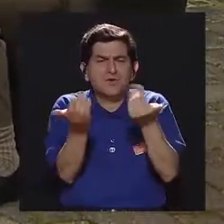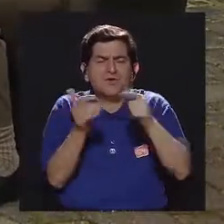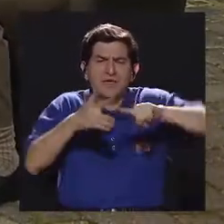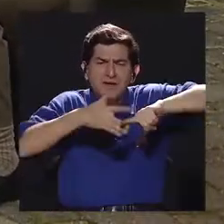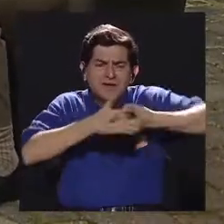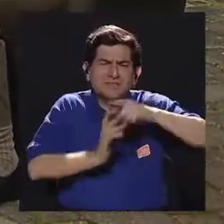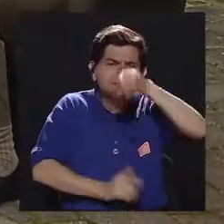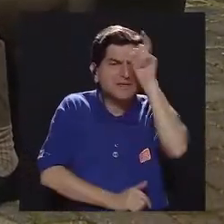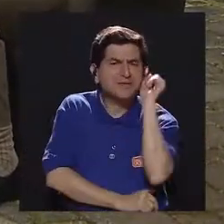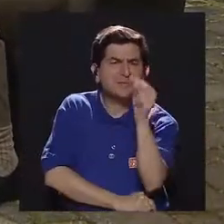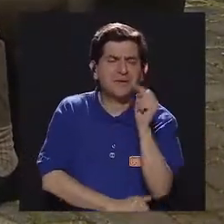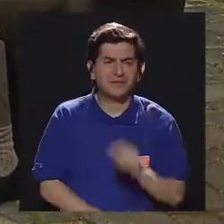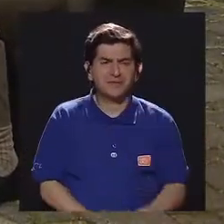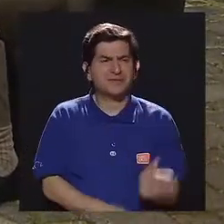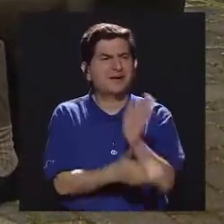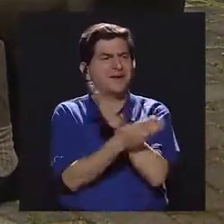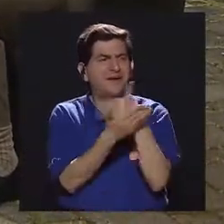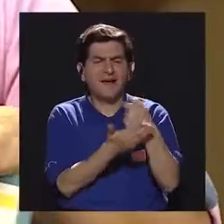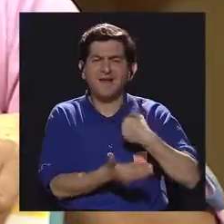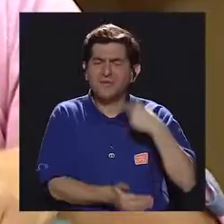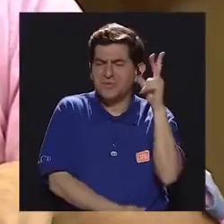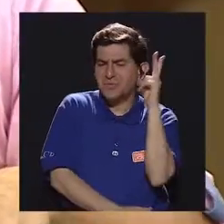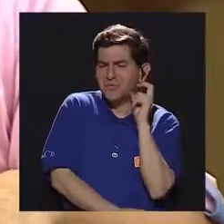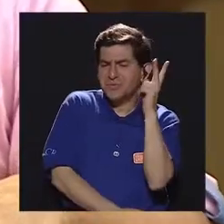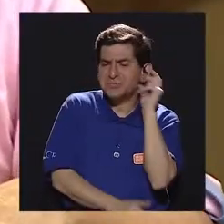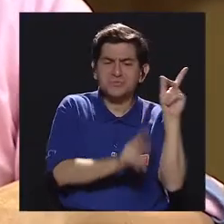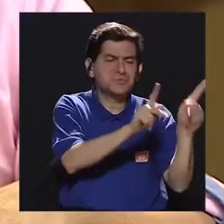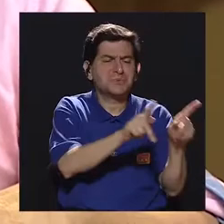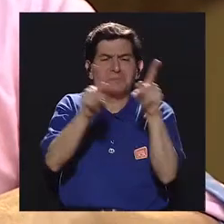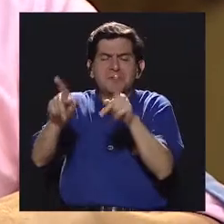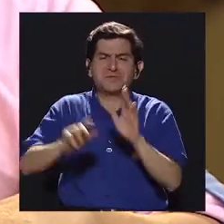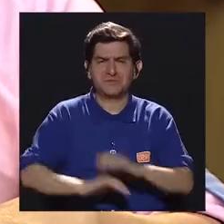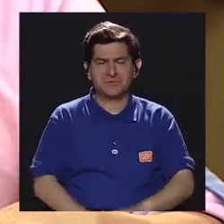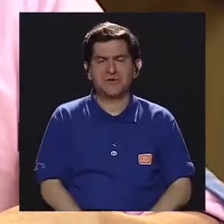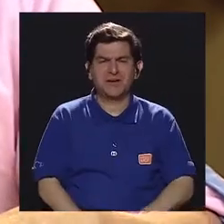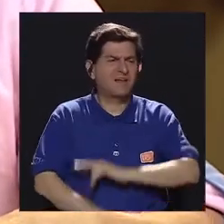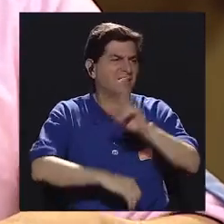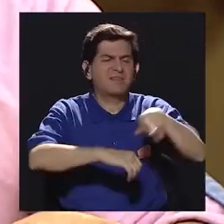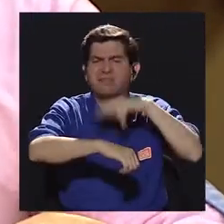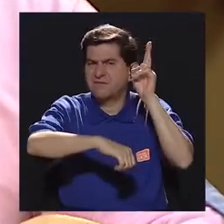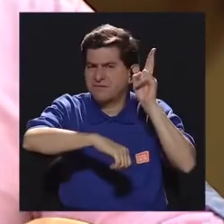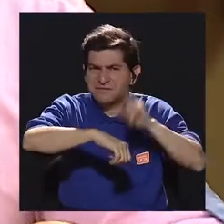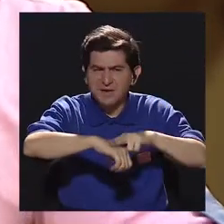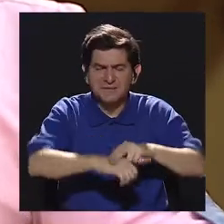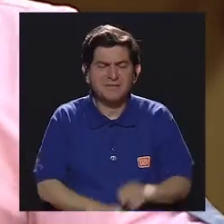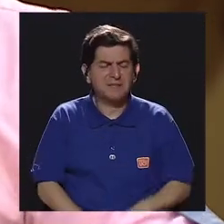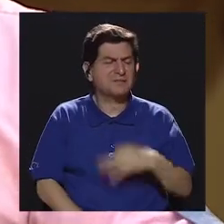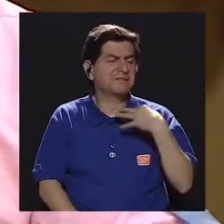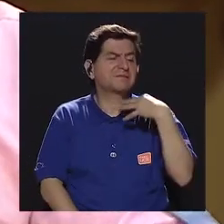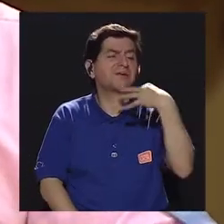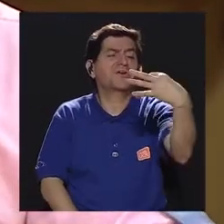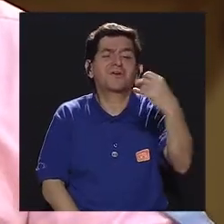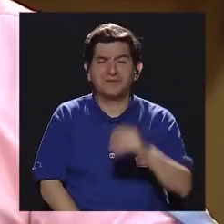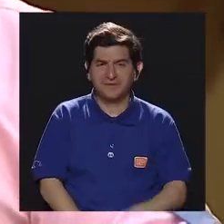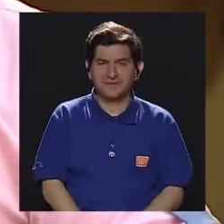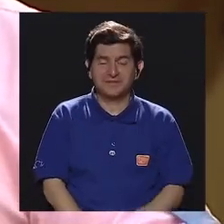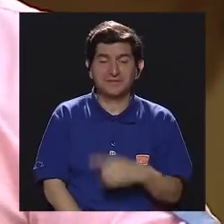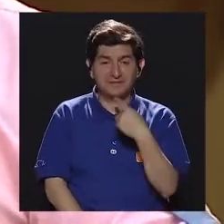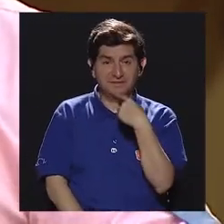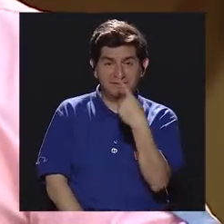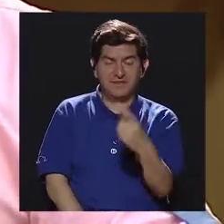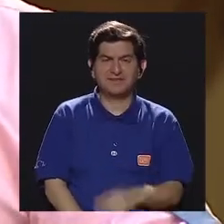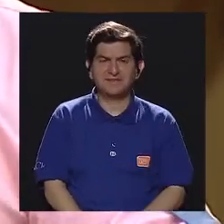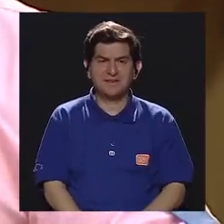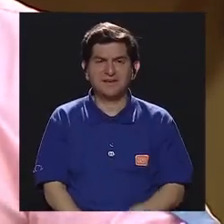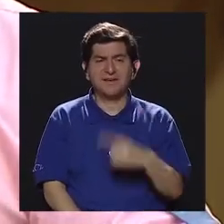quisiera iniciarlo preguntando porque hay algo que uno escucha mucho en la gente, normalmente en la cotidianidad, ¿verdad? Y es que